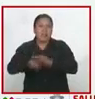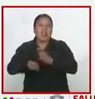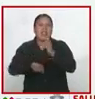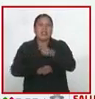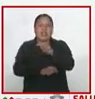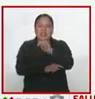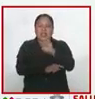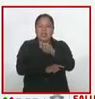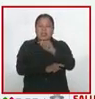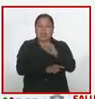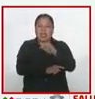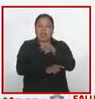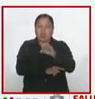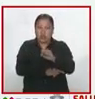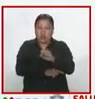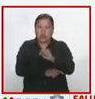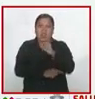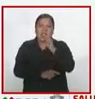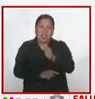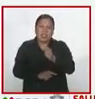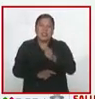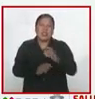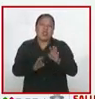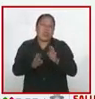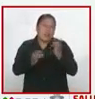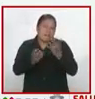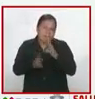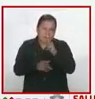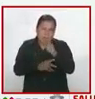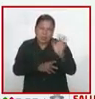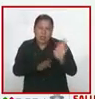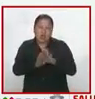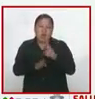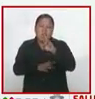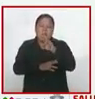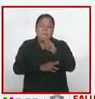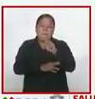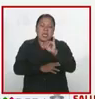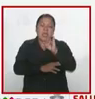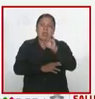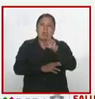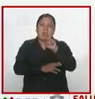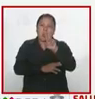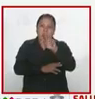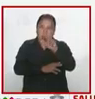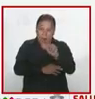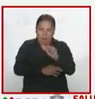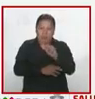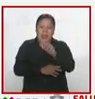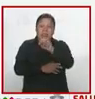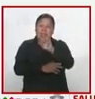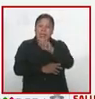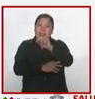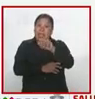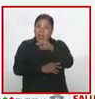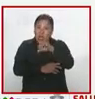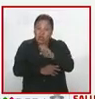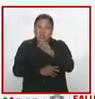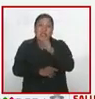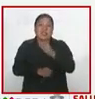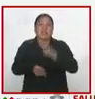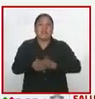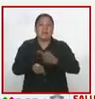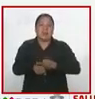tétanos ambas son muy prácticamente la viruela pues está erradicada en el planeta y el tétanos es una